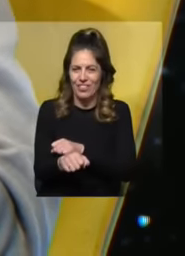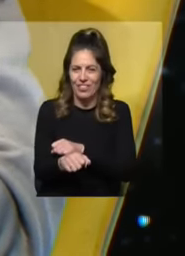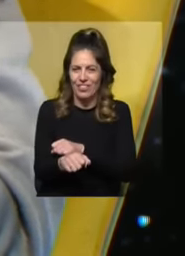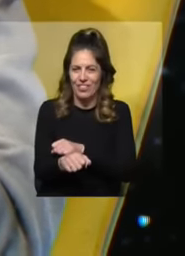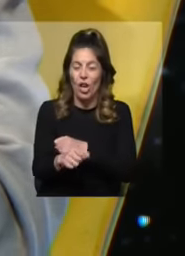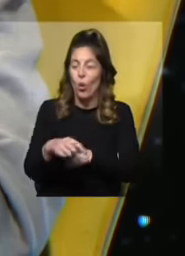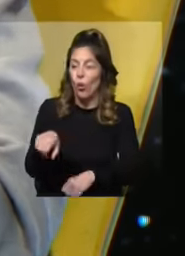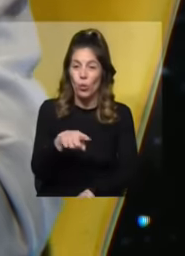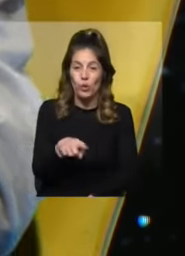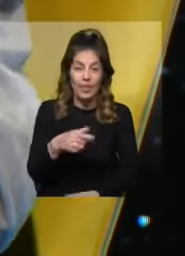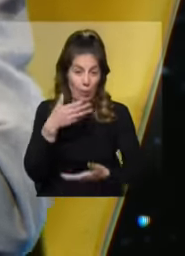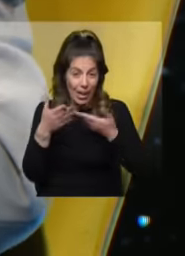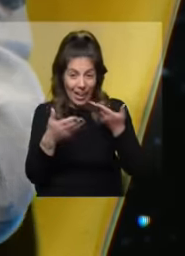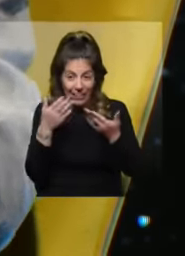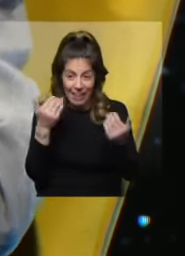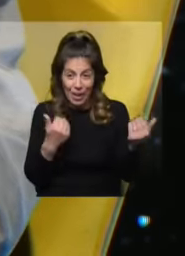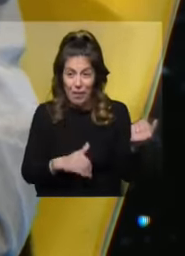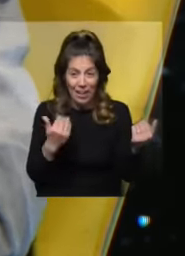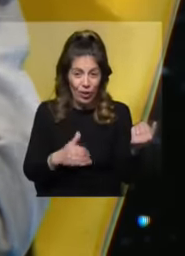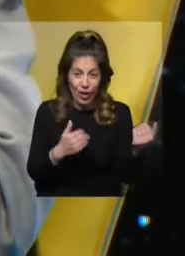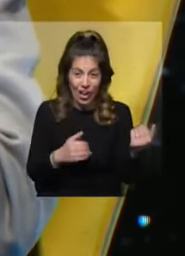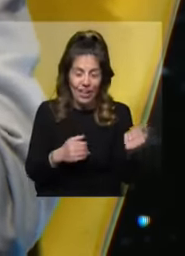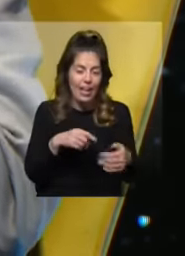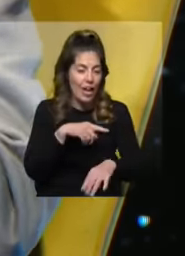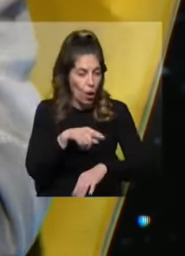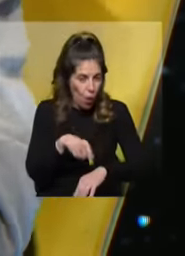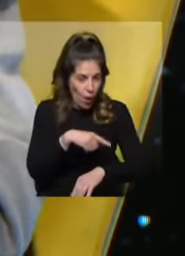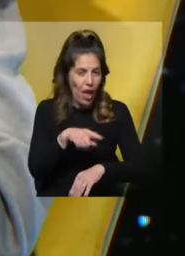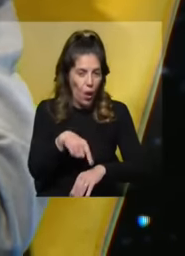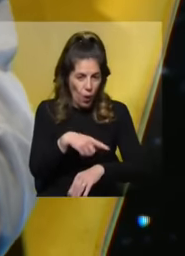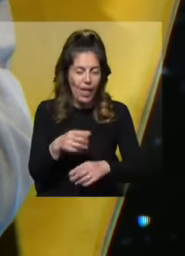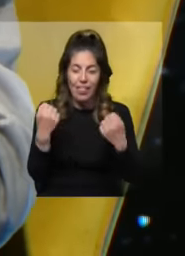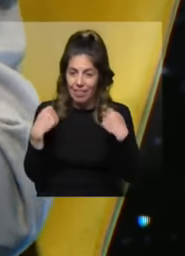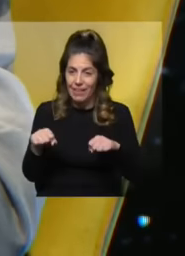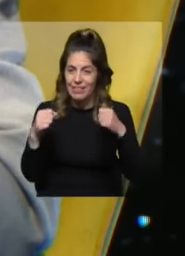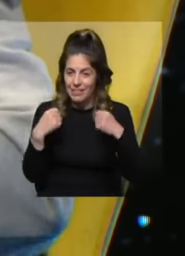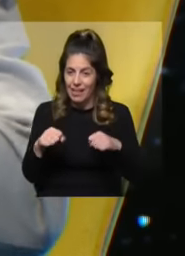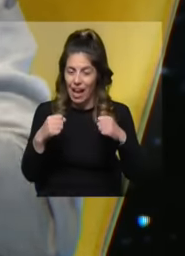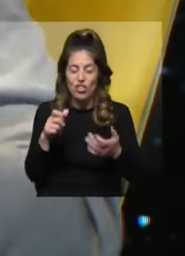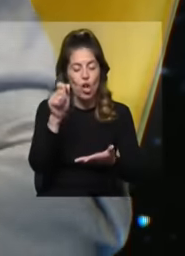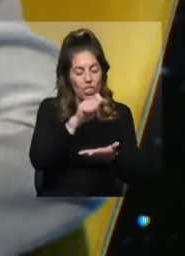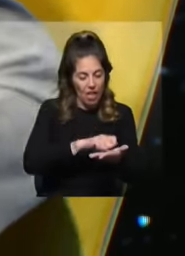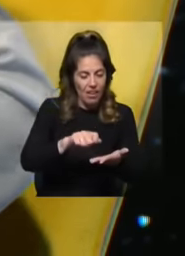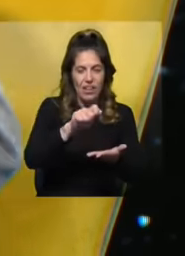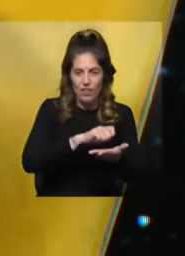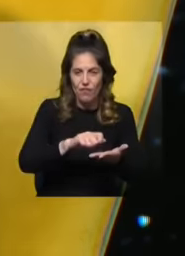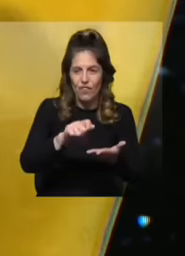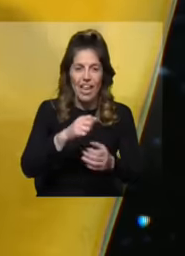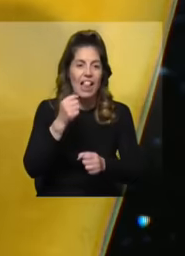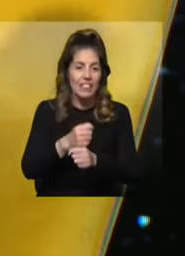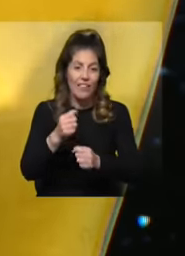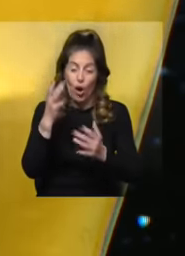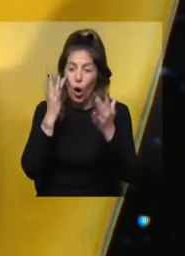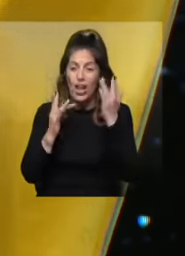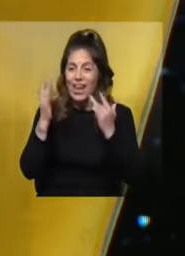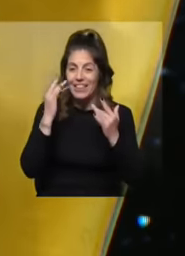y ustedes, para cantar y para tocar, y para horas de ensayo y de trabajo y de escribir. O sea, el trabajo del artista es un